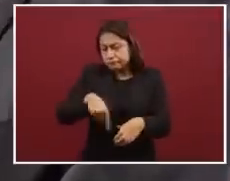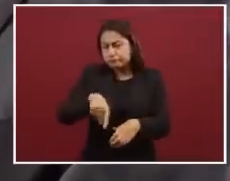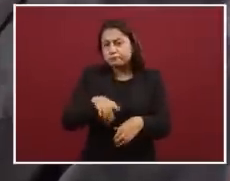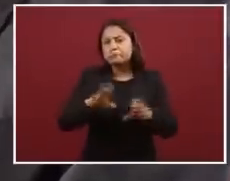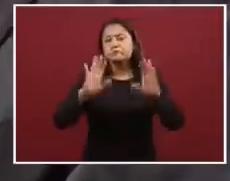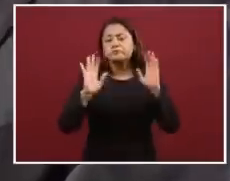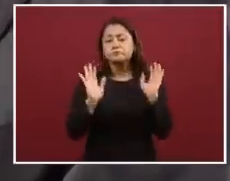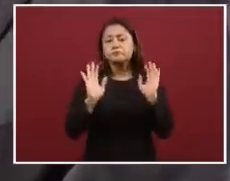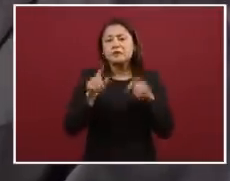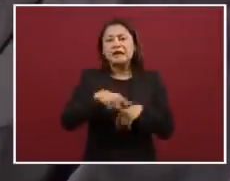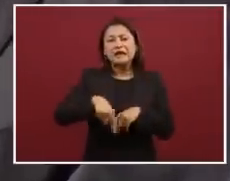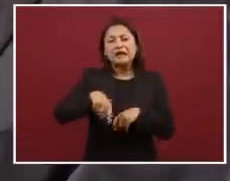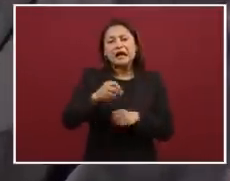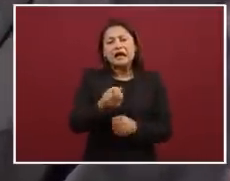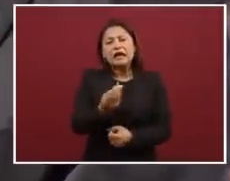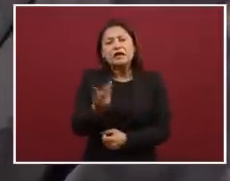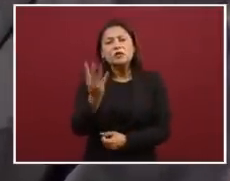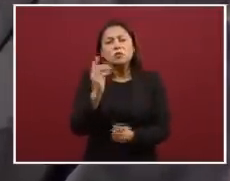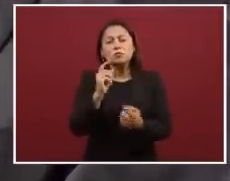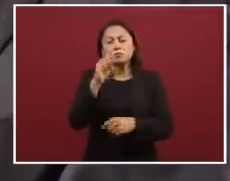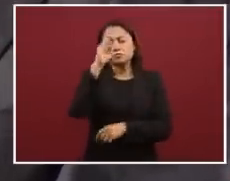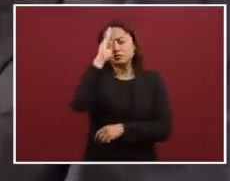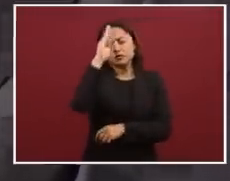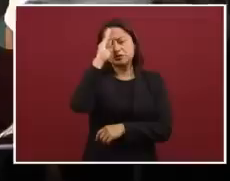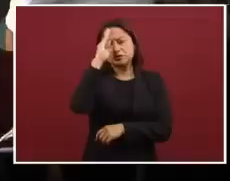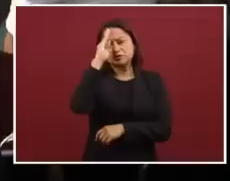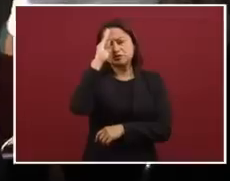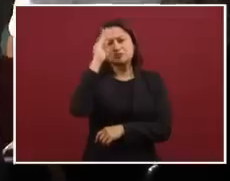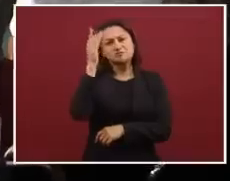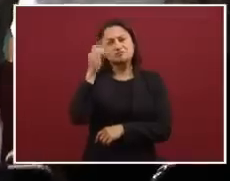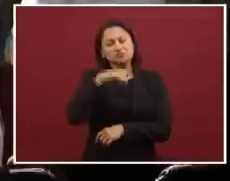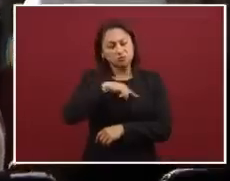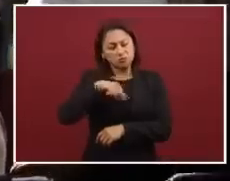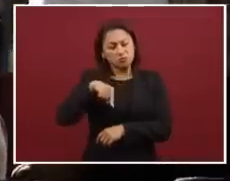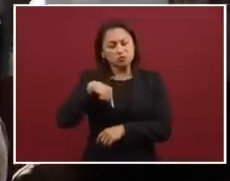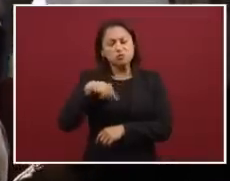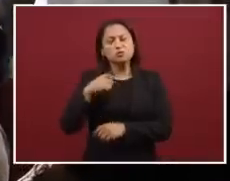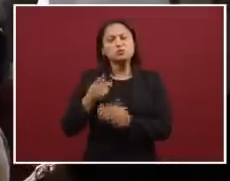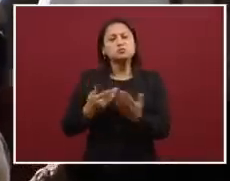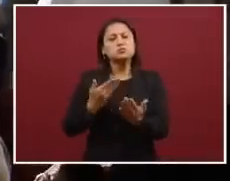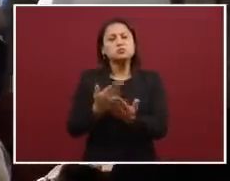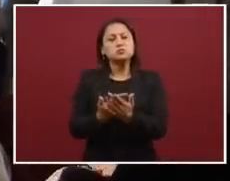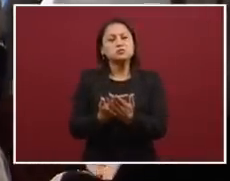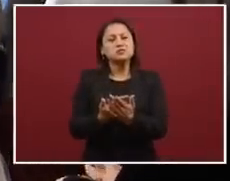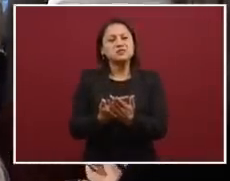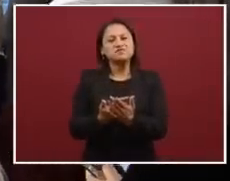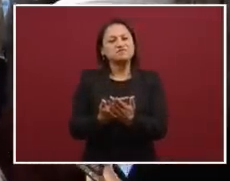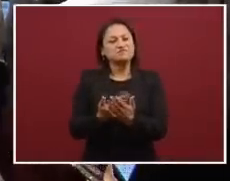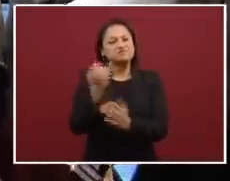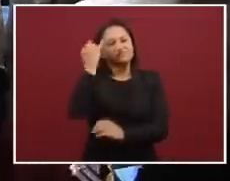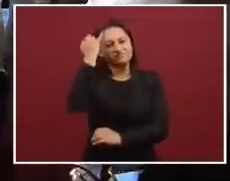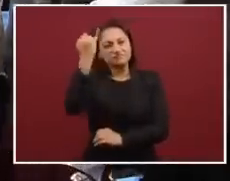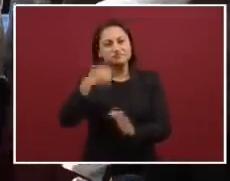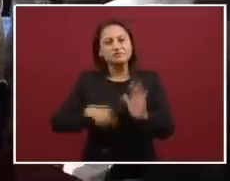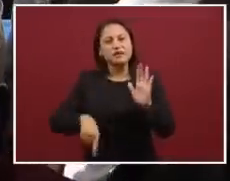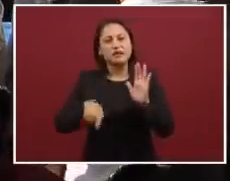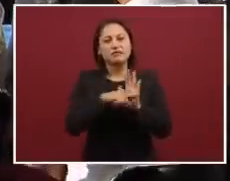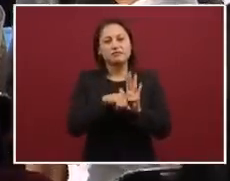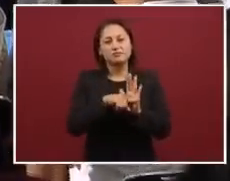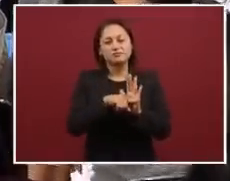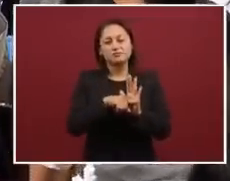quisieran que fracasáramos, pero esto es histórico, no es nuevo.